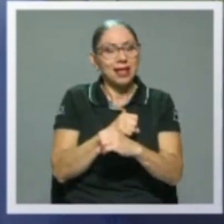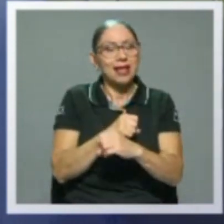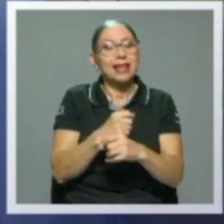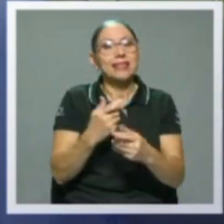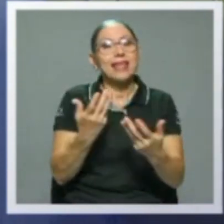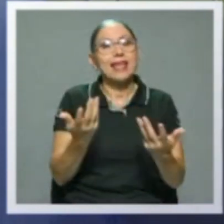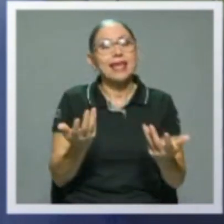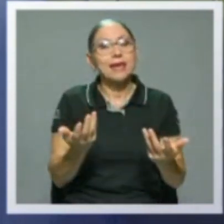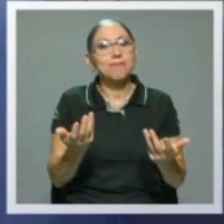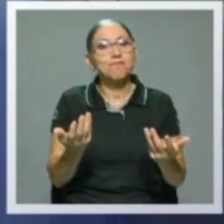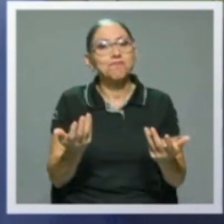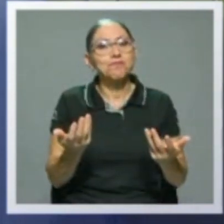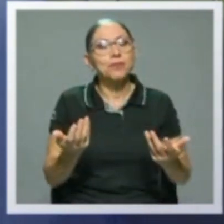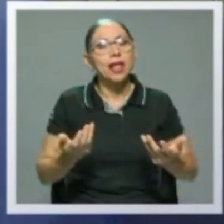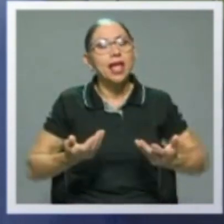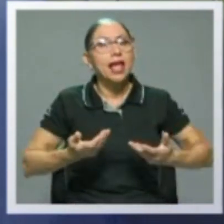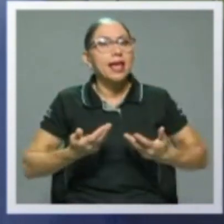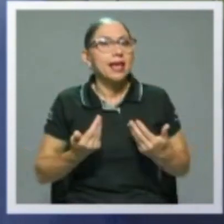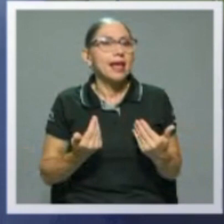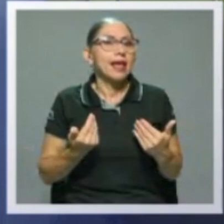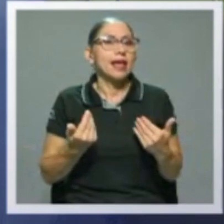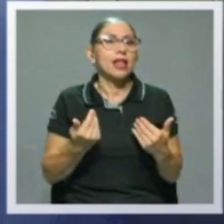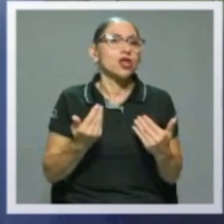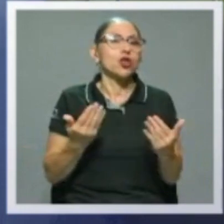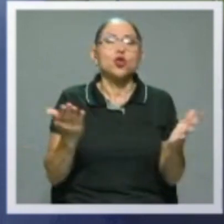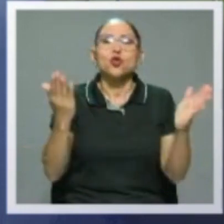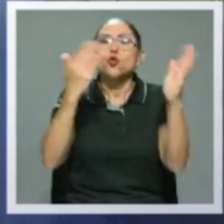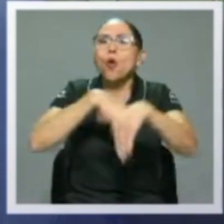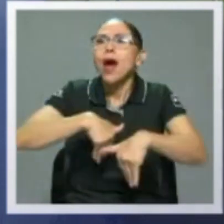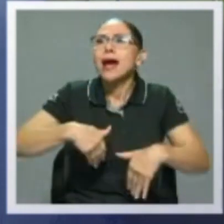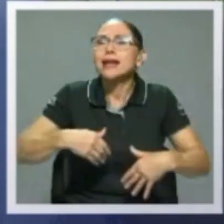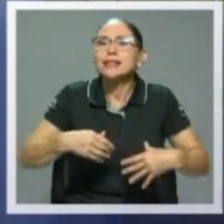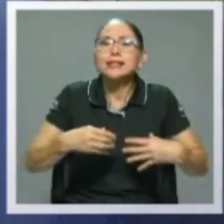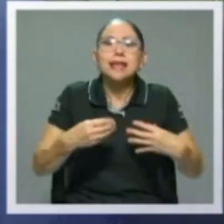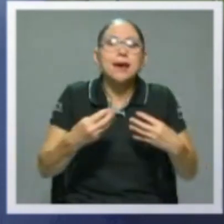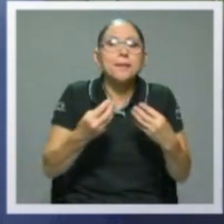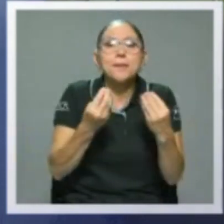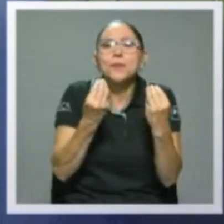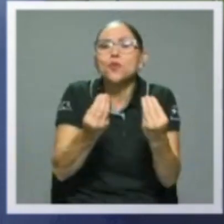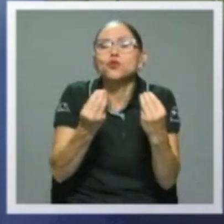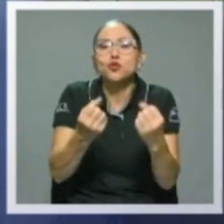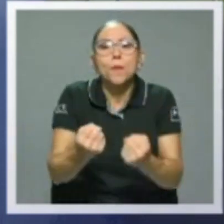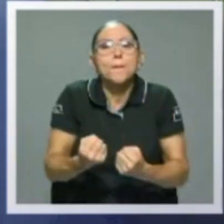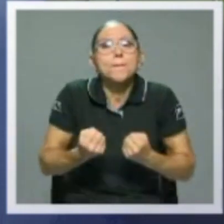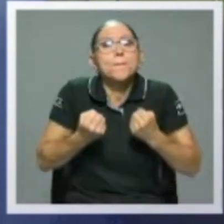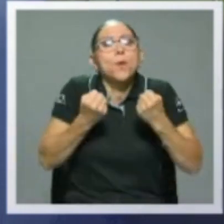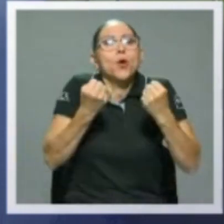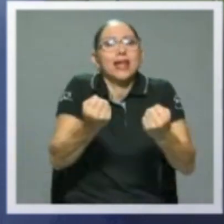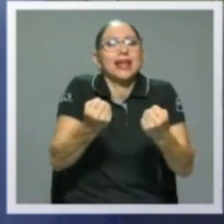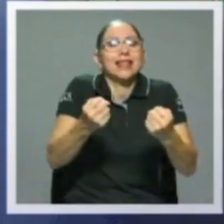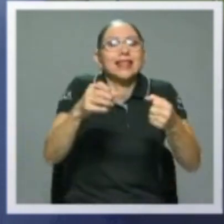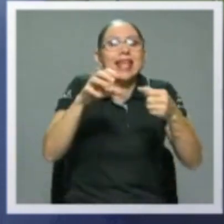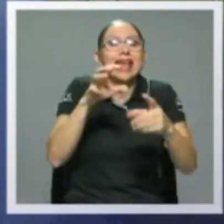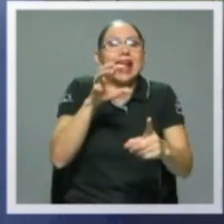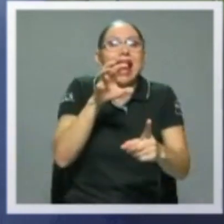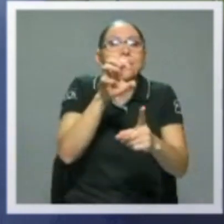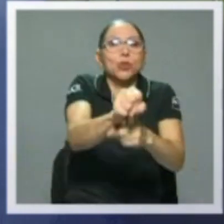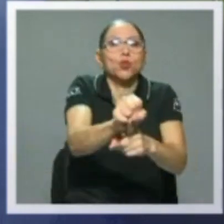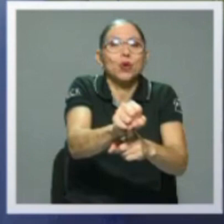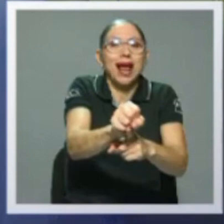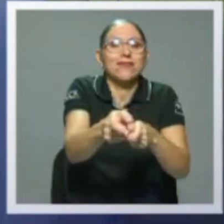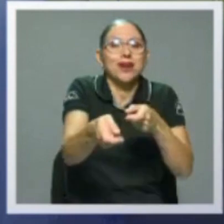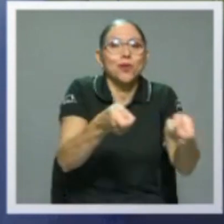menor poder de captura regulatoria por parte de los regulados. ¿Qué es la captura